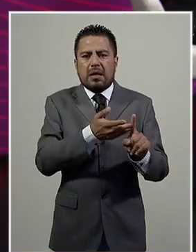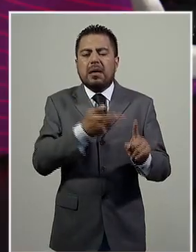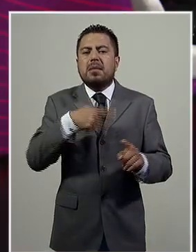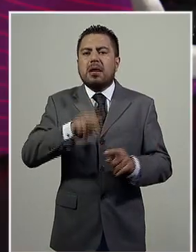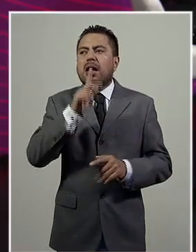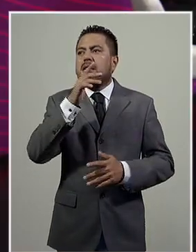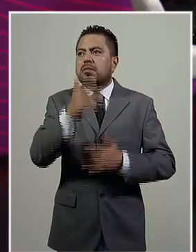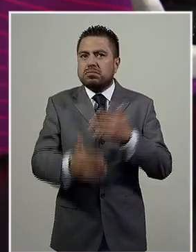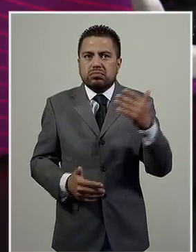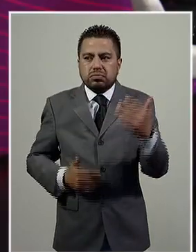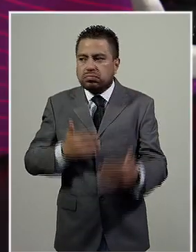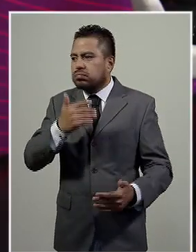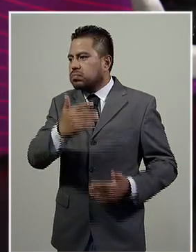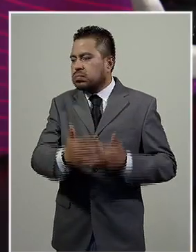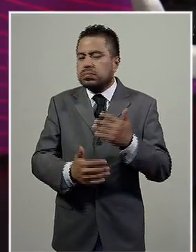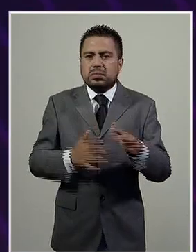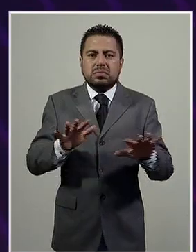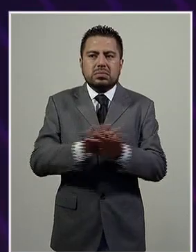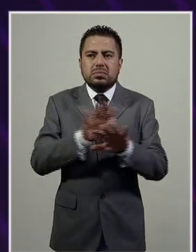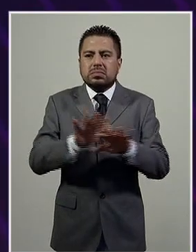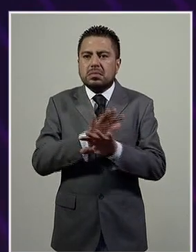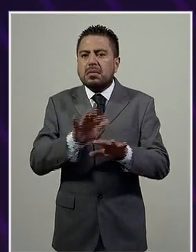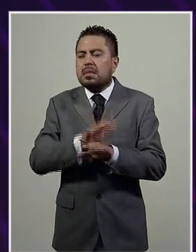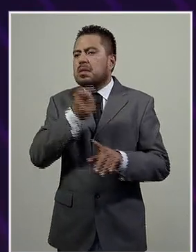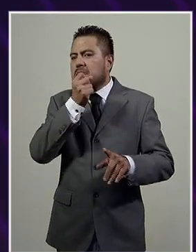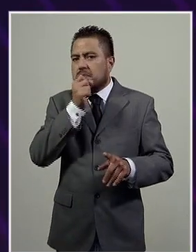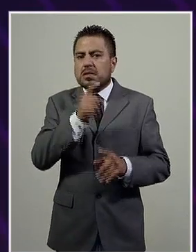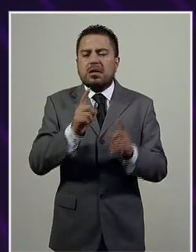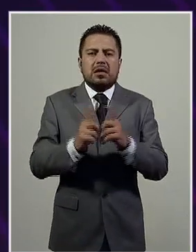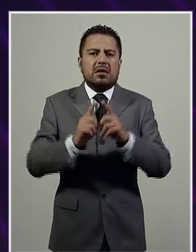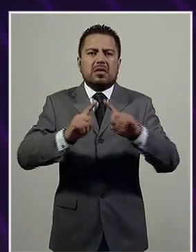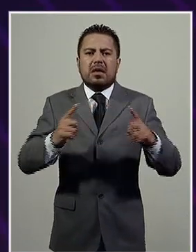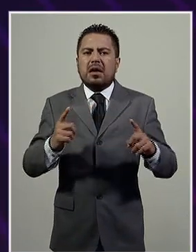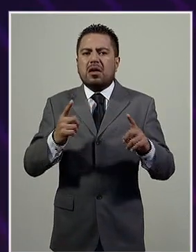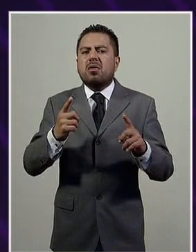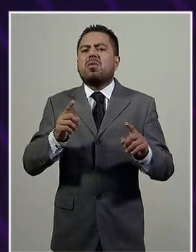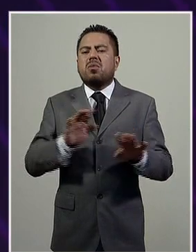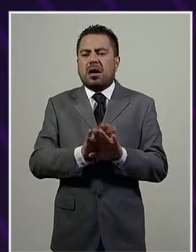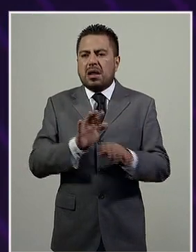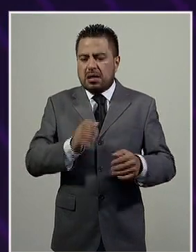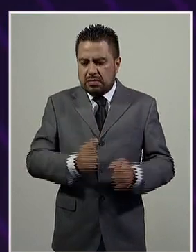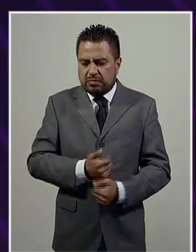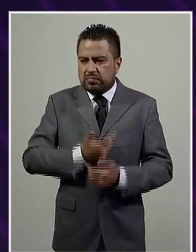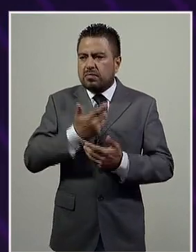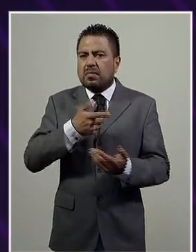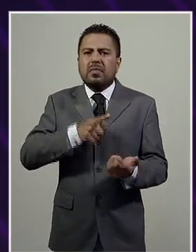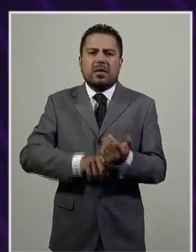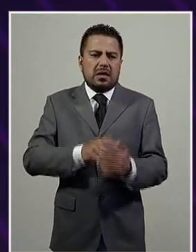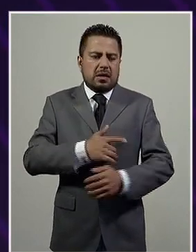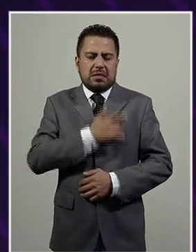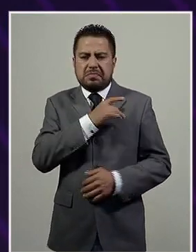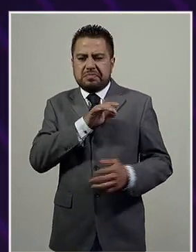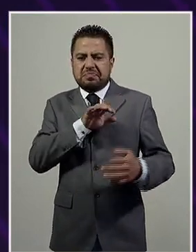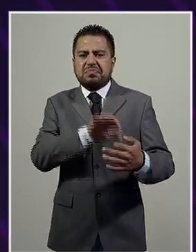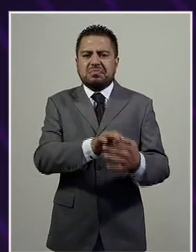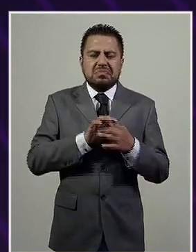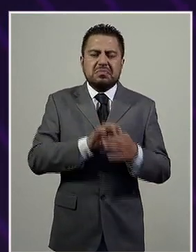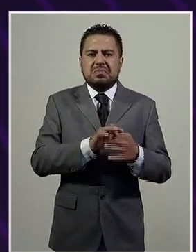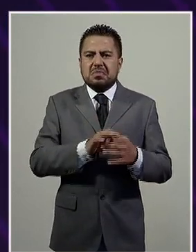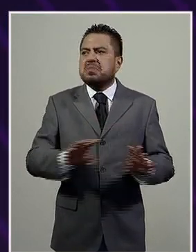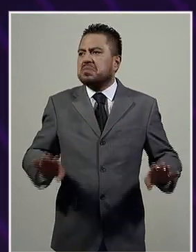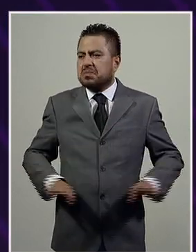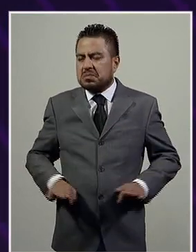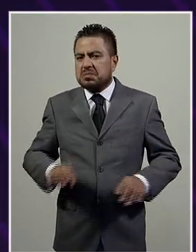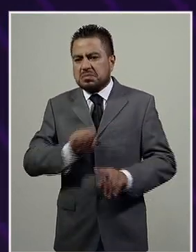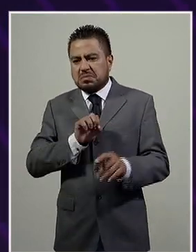pues conforme va la civilización avanzando también se desarrolla esta expresión porque es un sentido de pertenencia también. Este